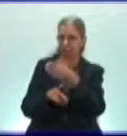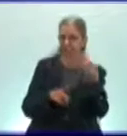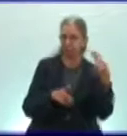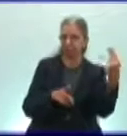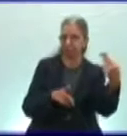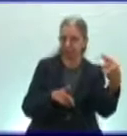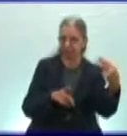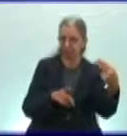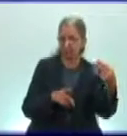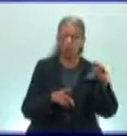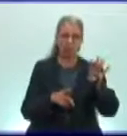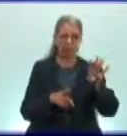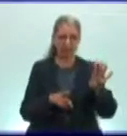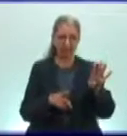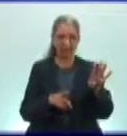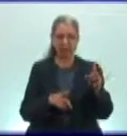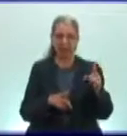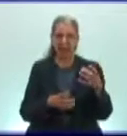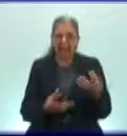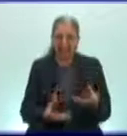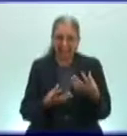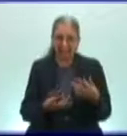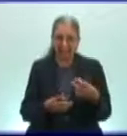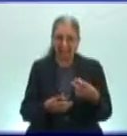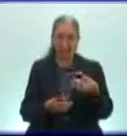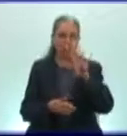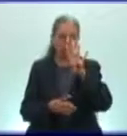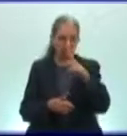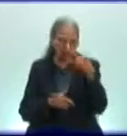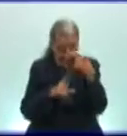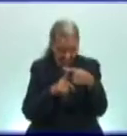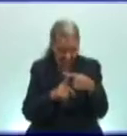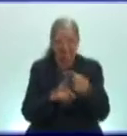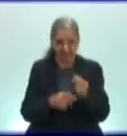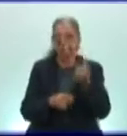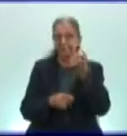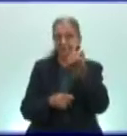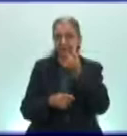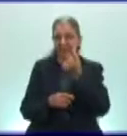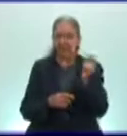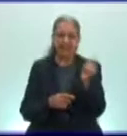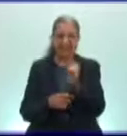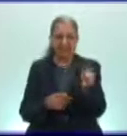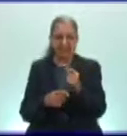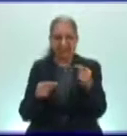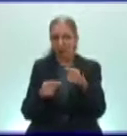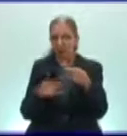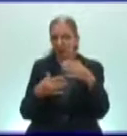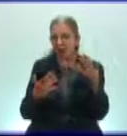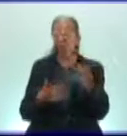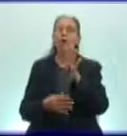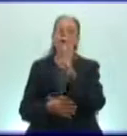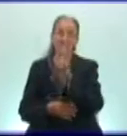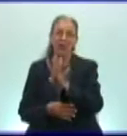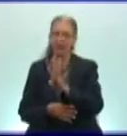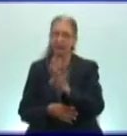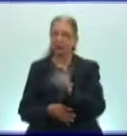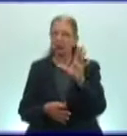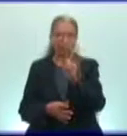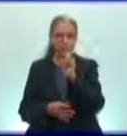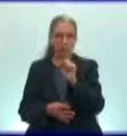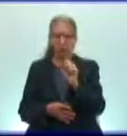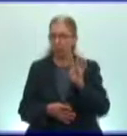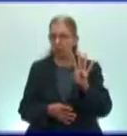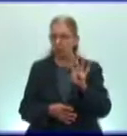protones en su núcleo, su carga nuclear es 4 positivo y su número atómico Z igual